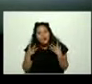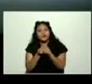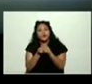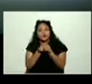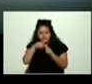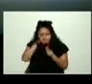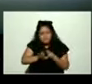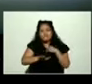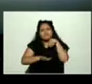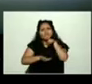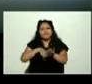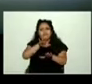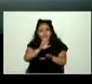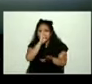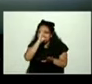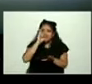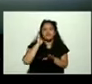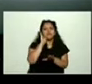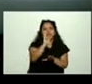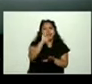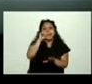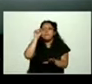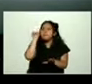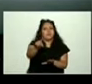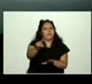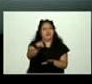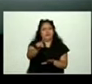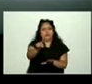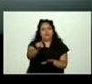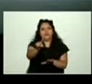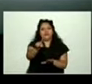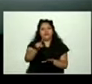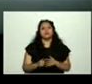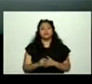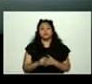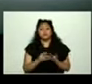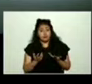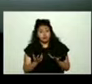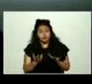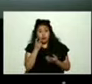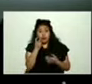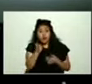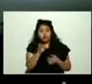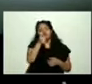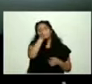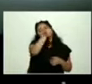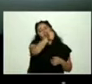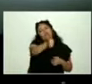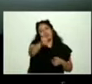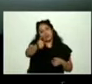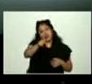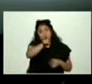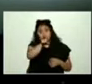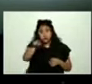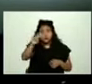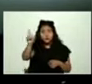pasos firmes hacia un mismo objetivo. Por ello, cada